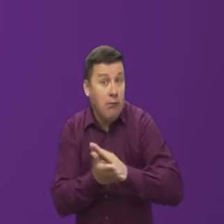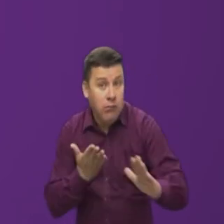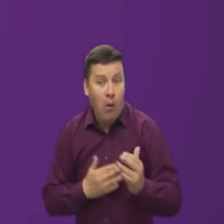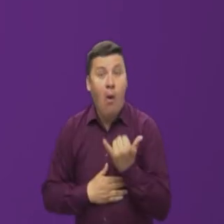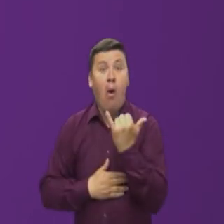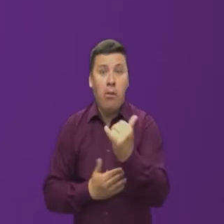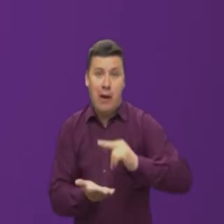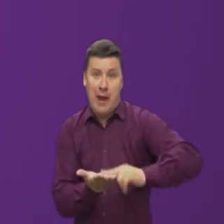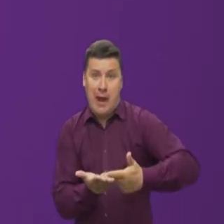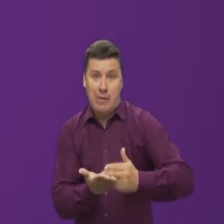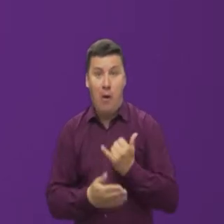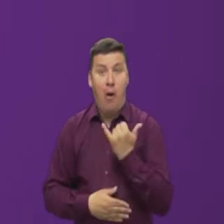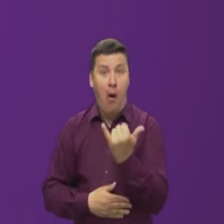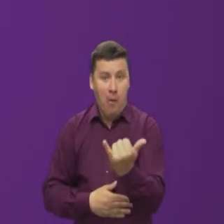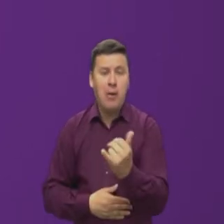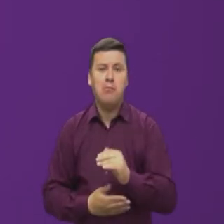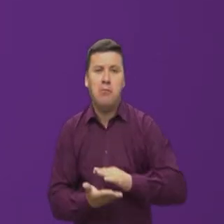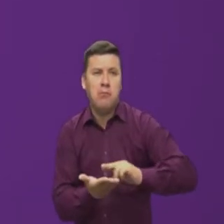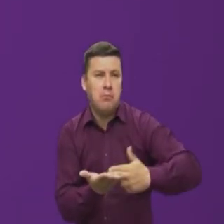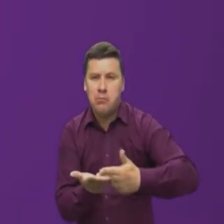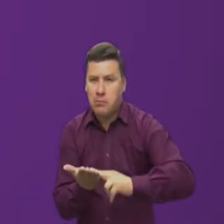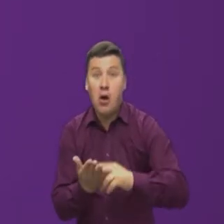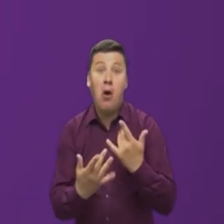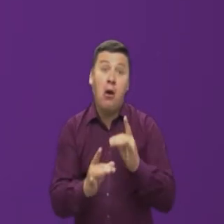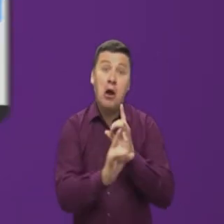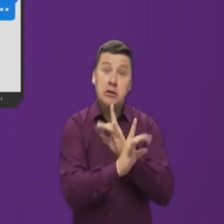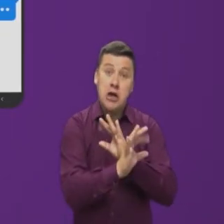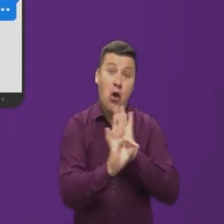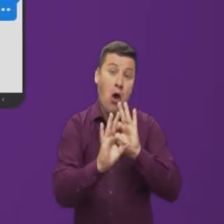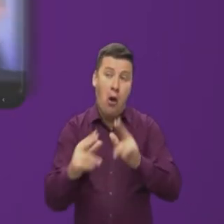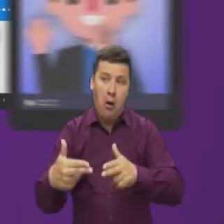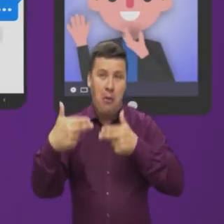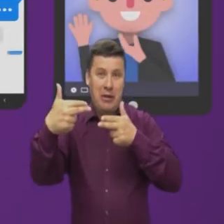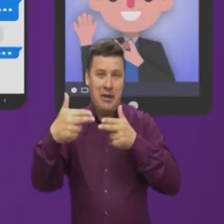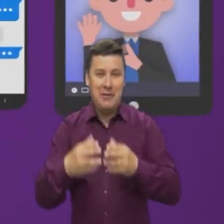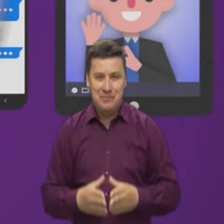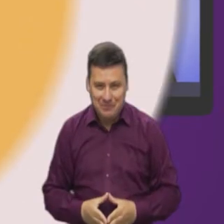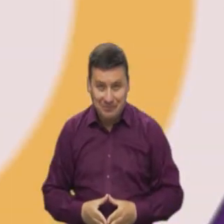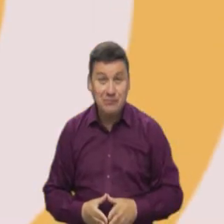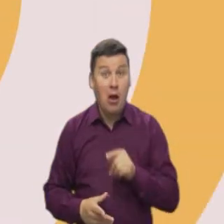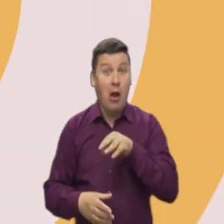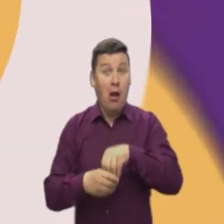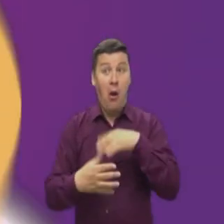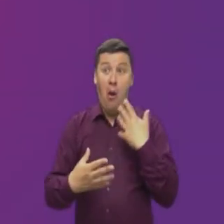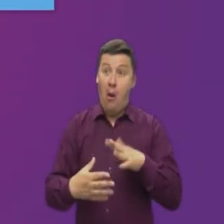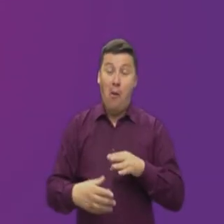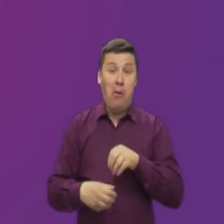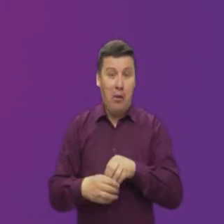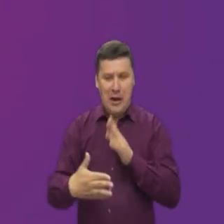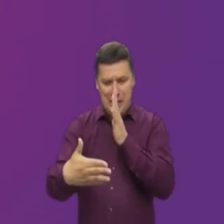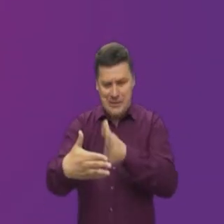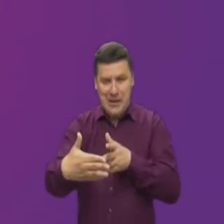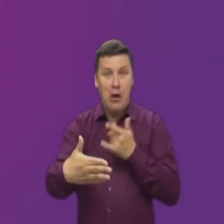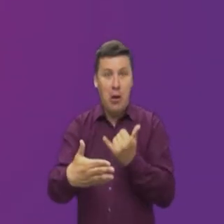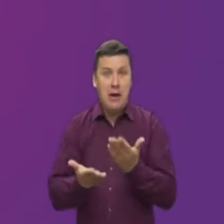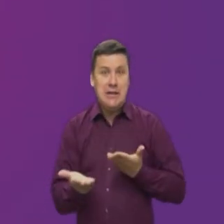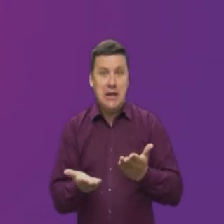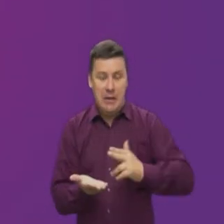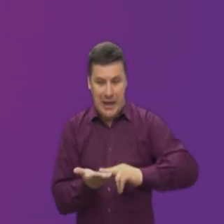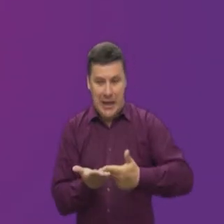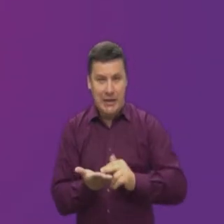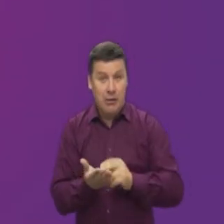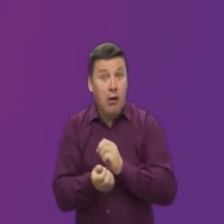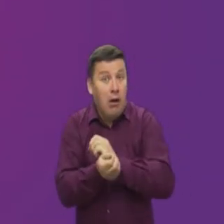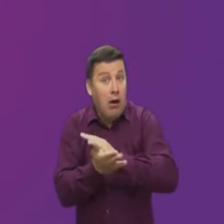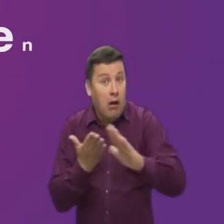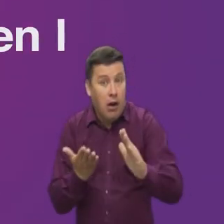gratuita que cuenta con intérpretes en lengua de señas en chats de texto o vídeo en el cielo tenemos un servicio